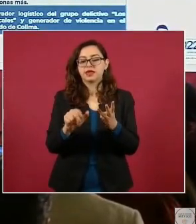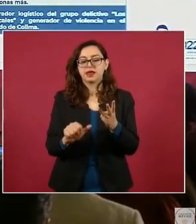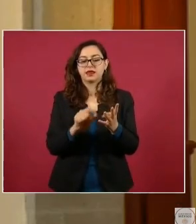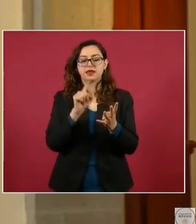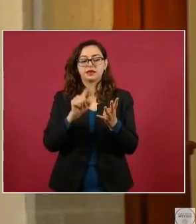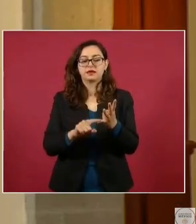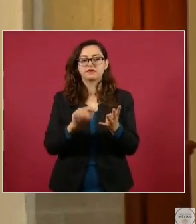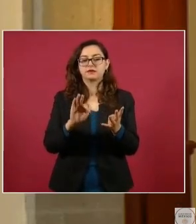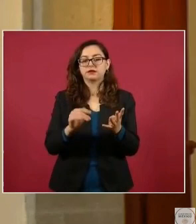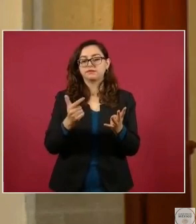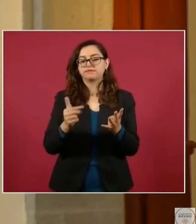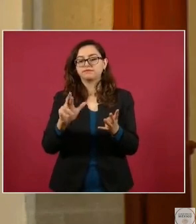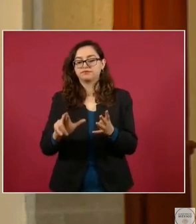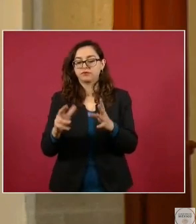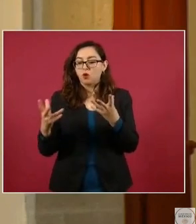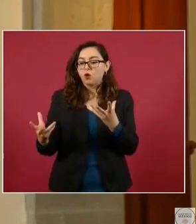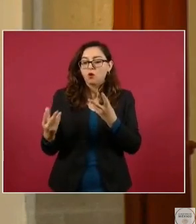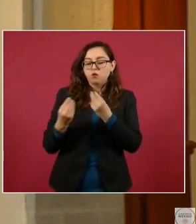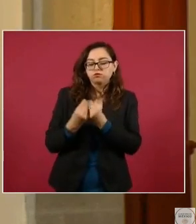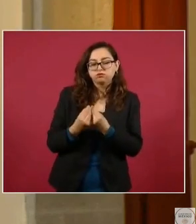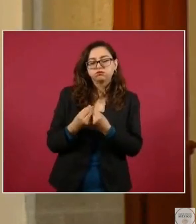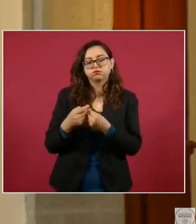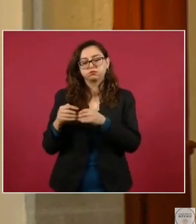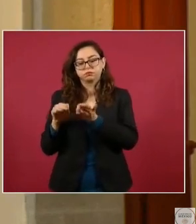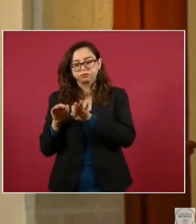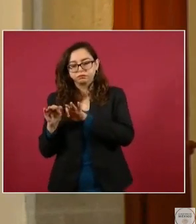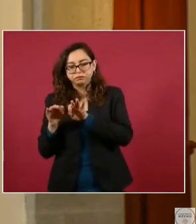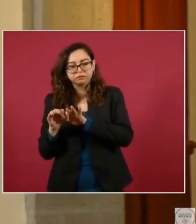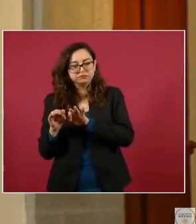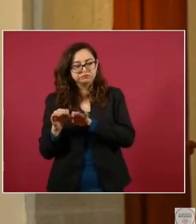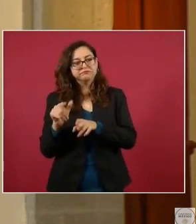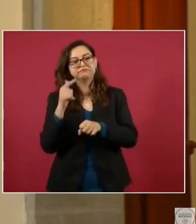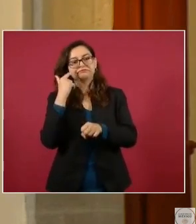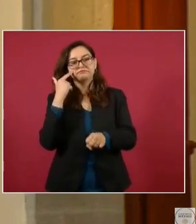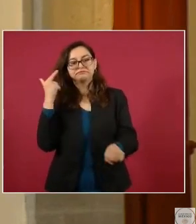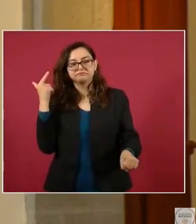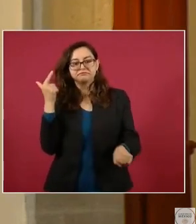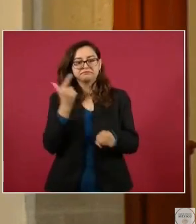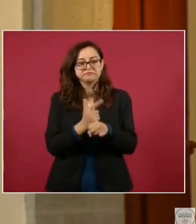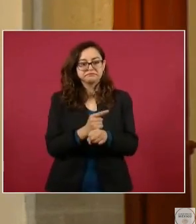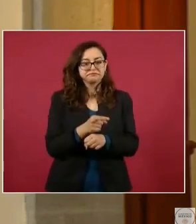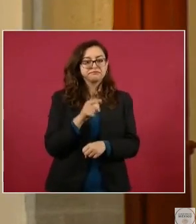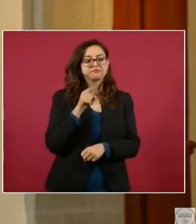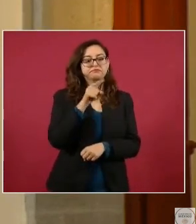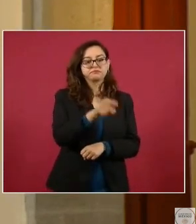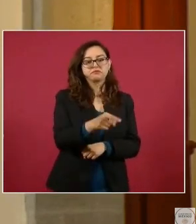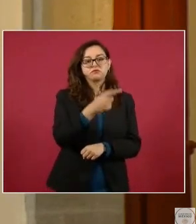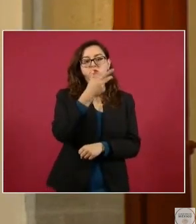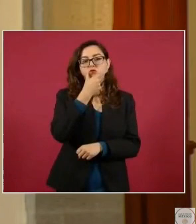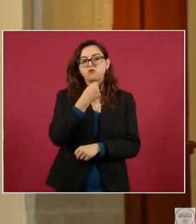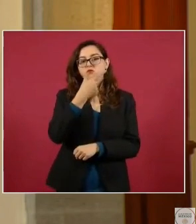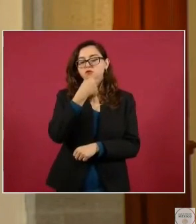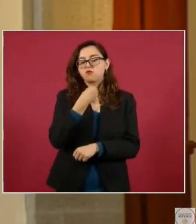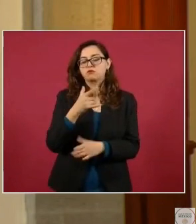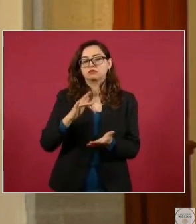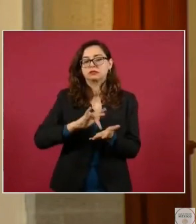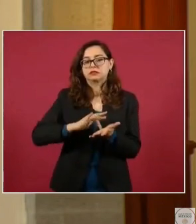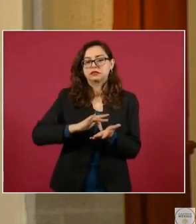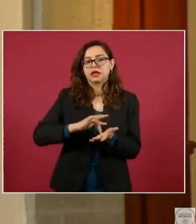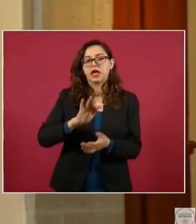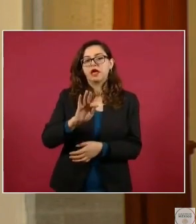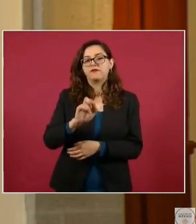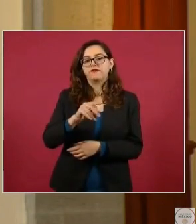de la república se detuvo a un productor de pastillas de fentanilo y